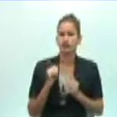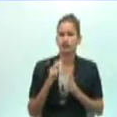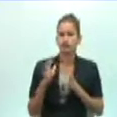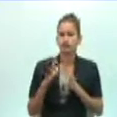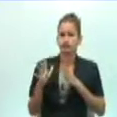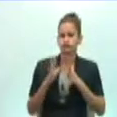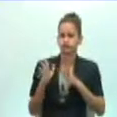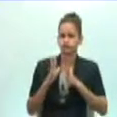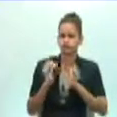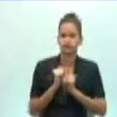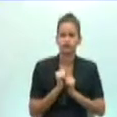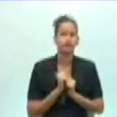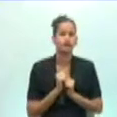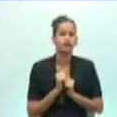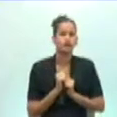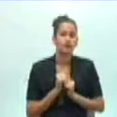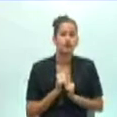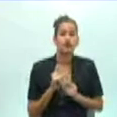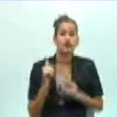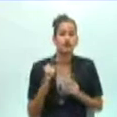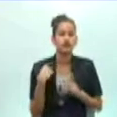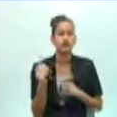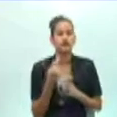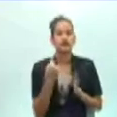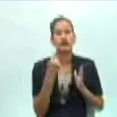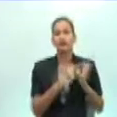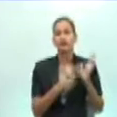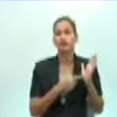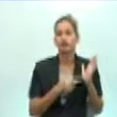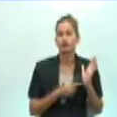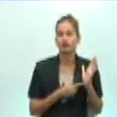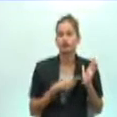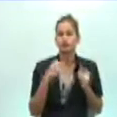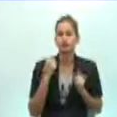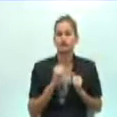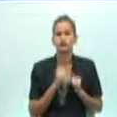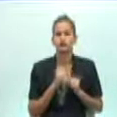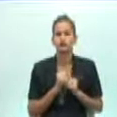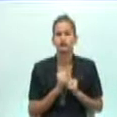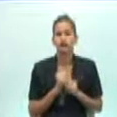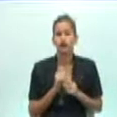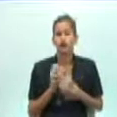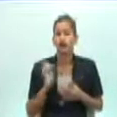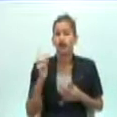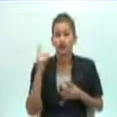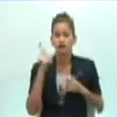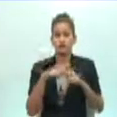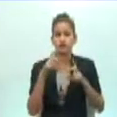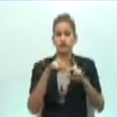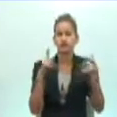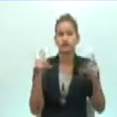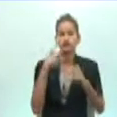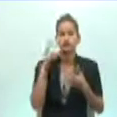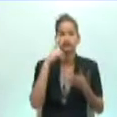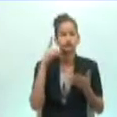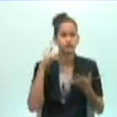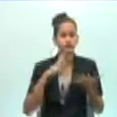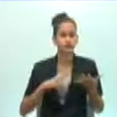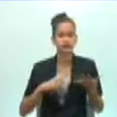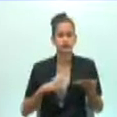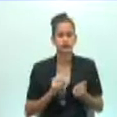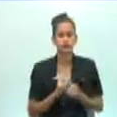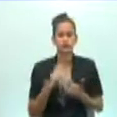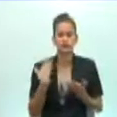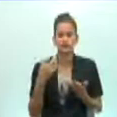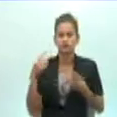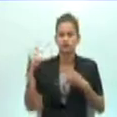donde se incluyen elementos descriptivos y diálogos. En el cuento leído predomina la narración. Breve tiempo para que